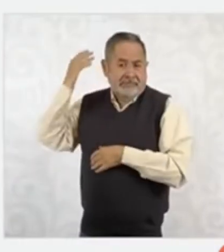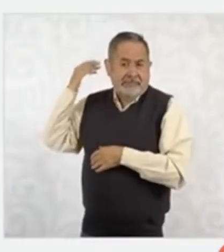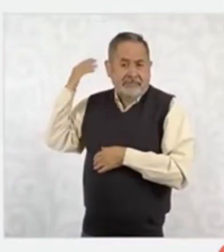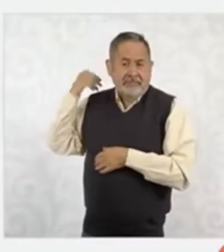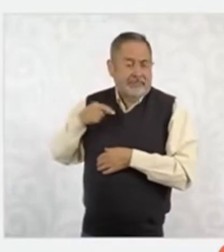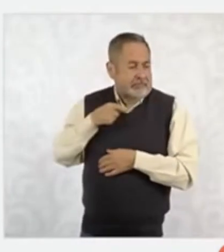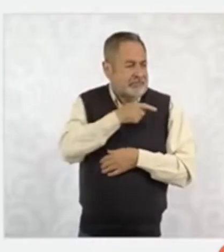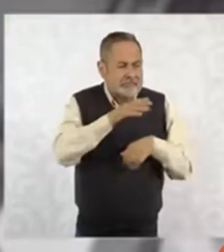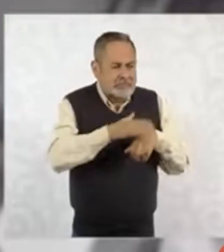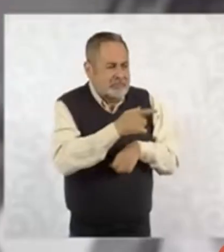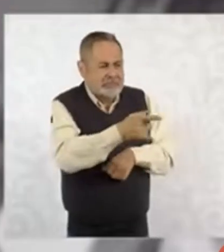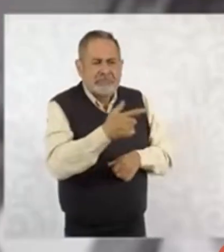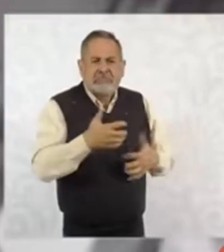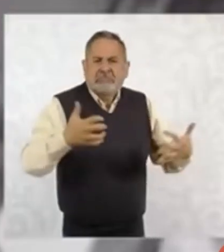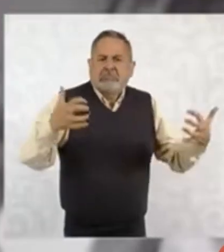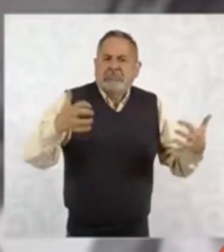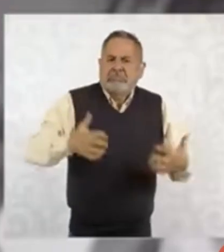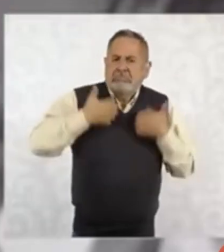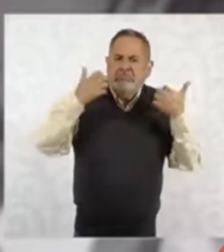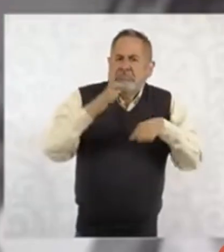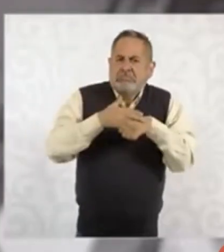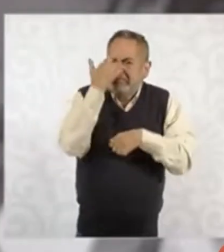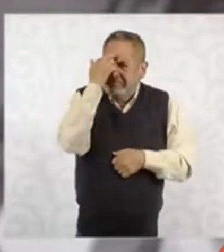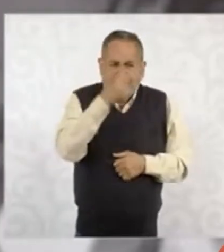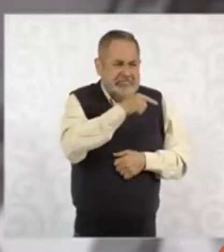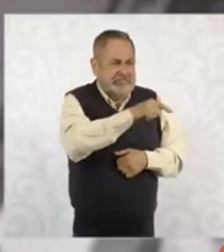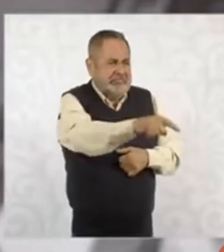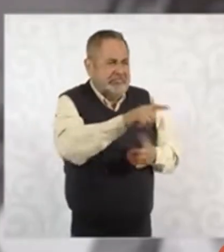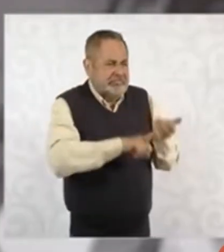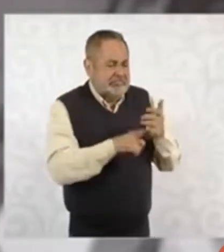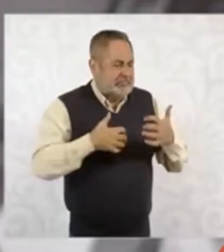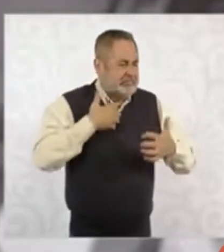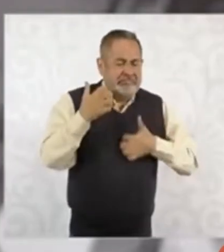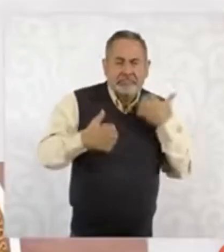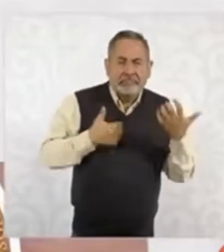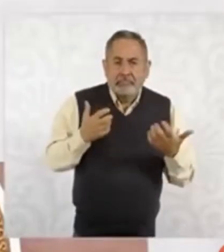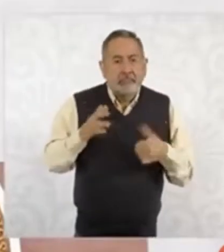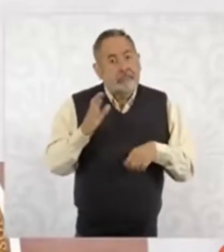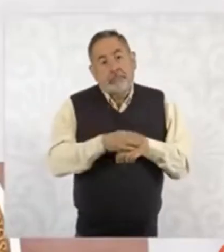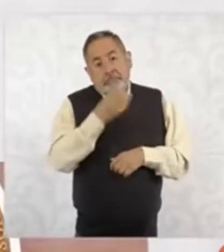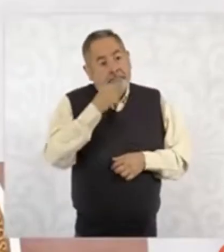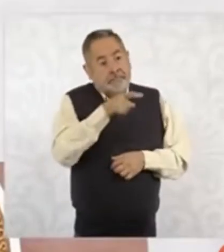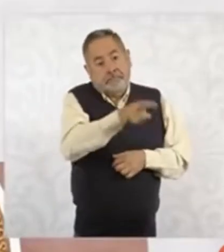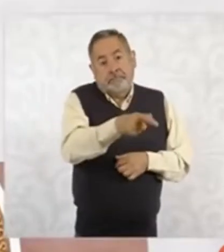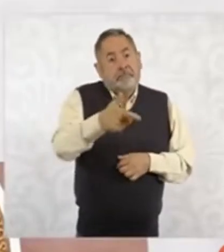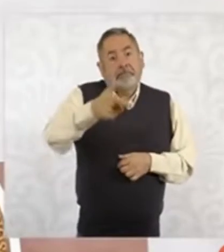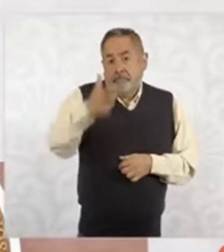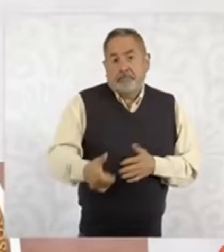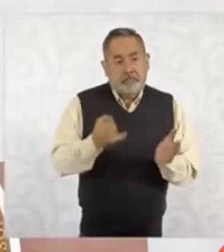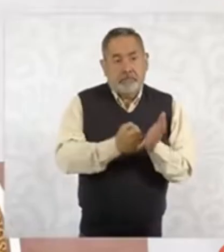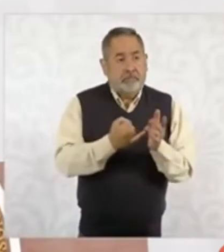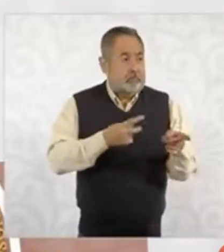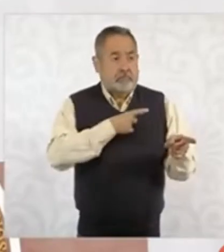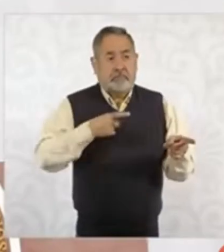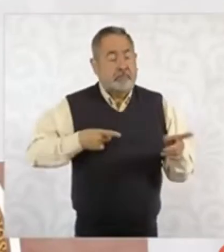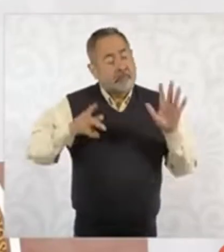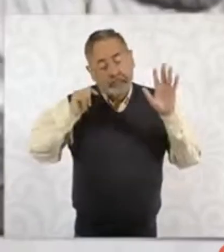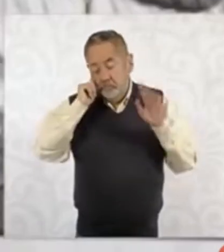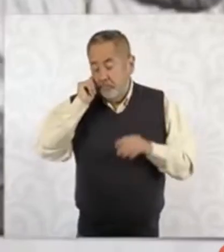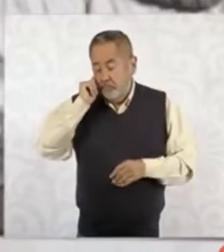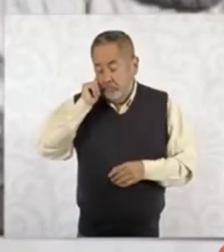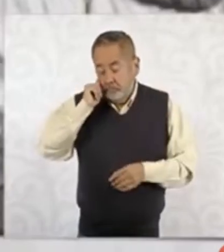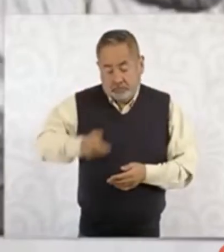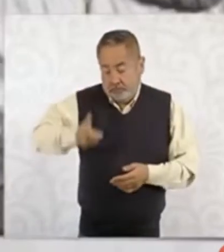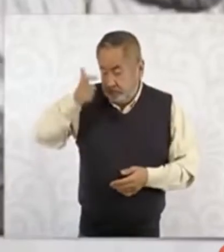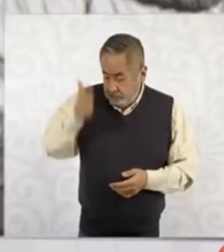concesión? ¿Por qué están molestos? ¿Por qué están enojados? Pues porque tuvieron que pagar los impuestos que debían. Y